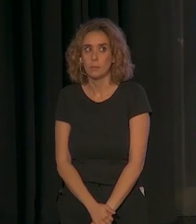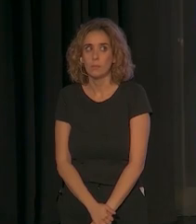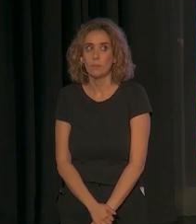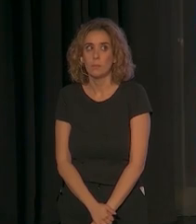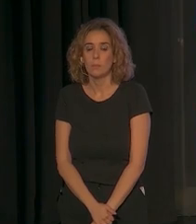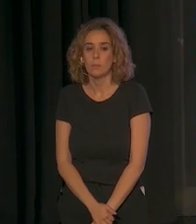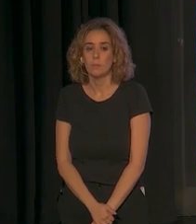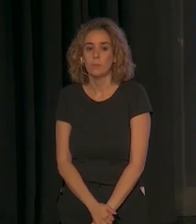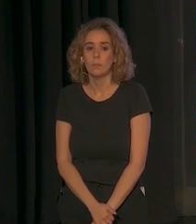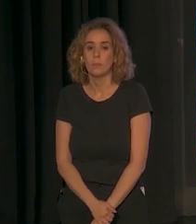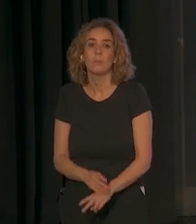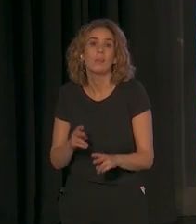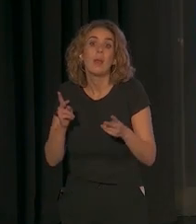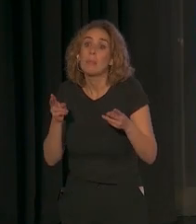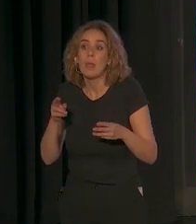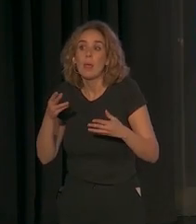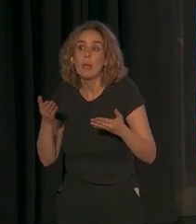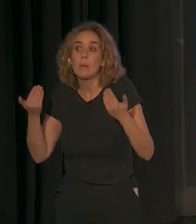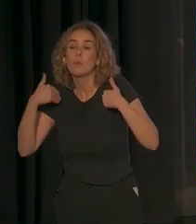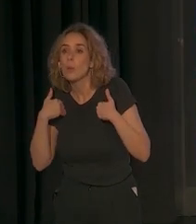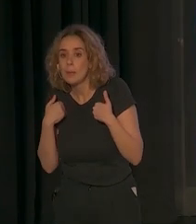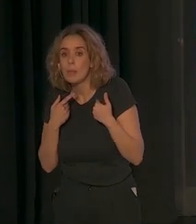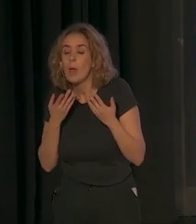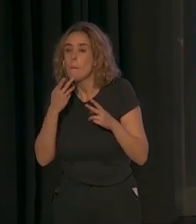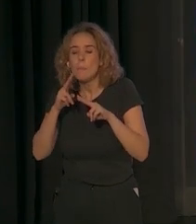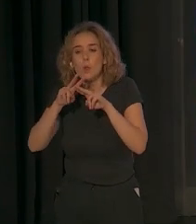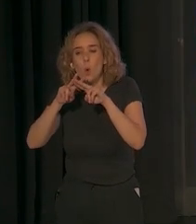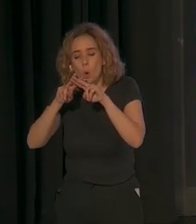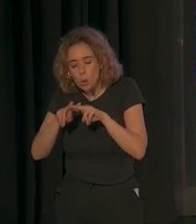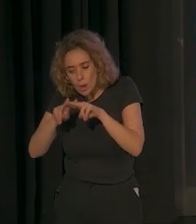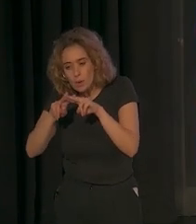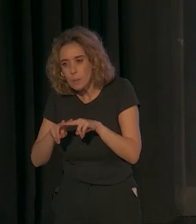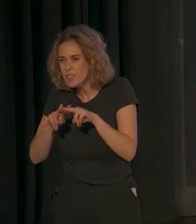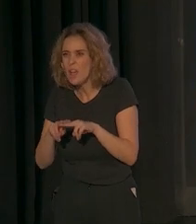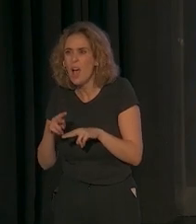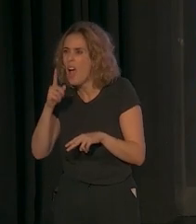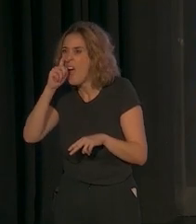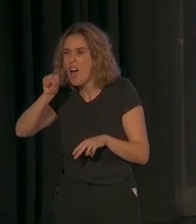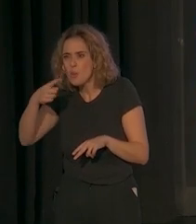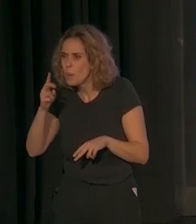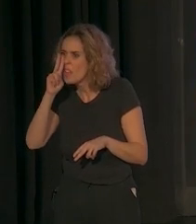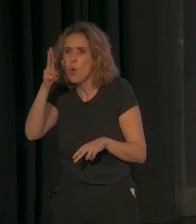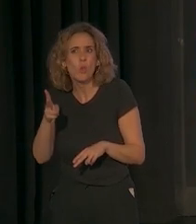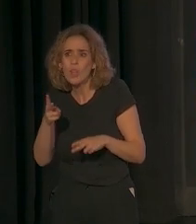bueno, pero bueno, el tema de la responsabilidad, pero evidentemente vamos a acabar con la revisión en el próximo par de años, probablemente.